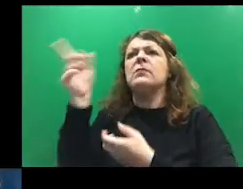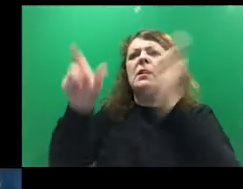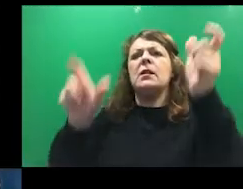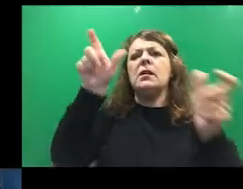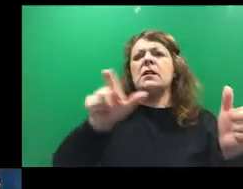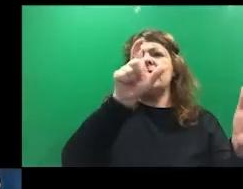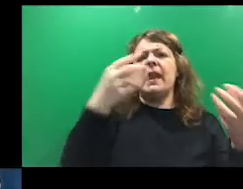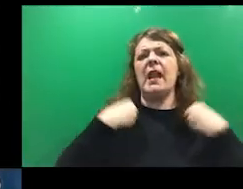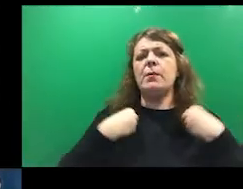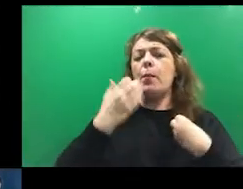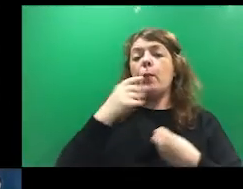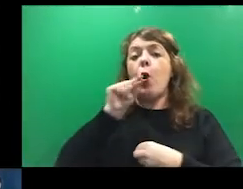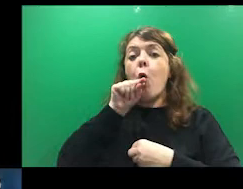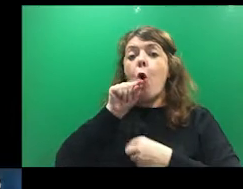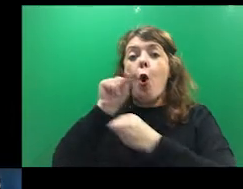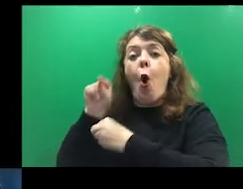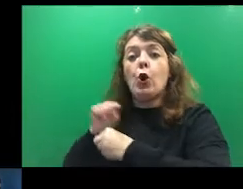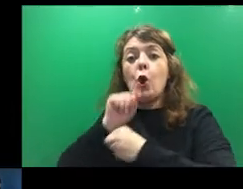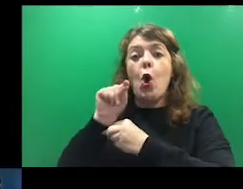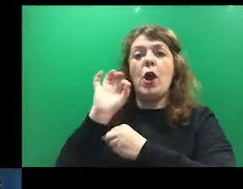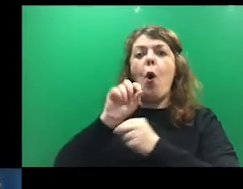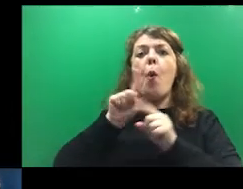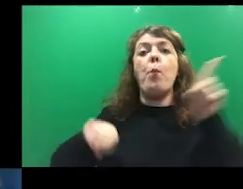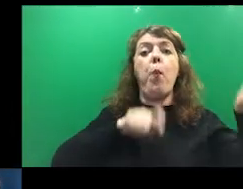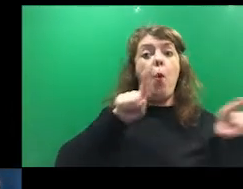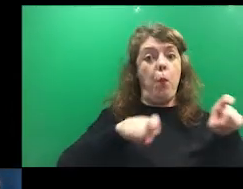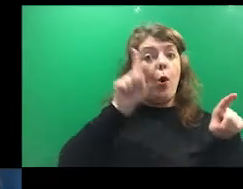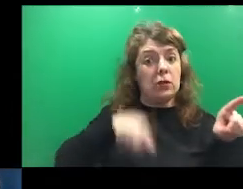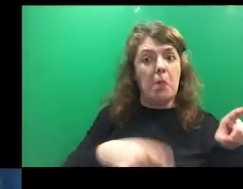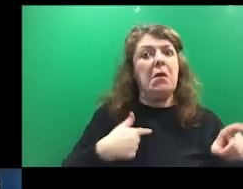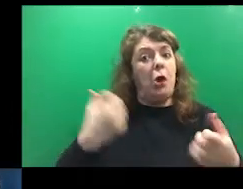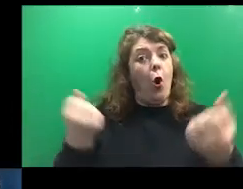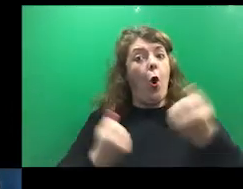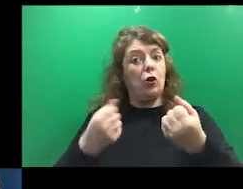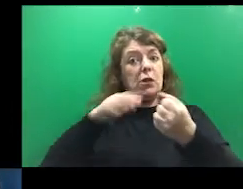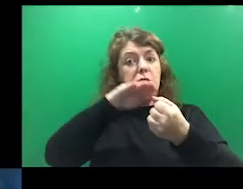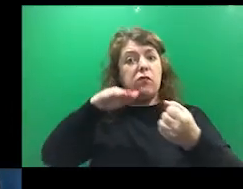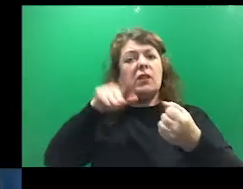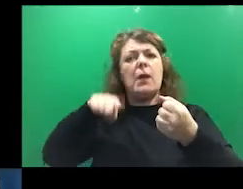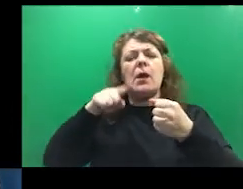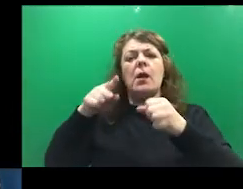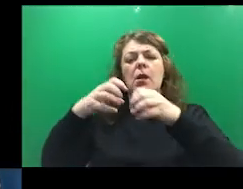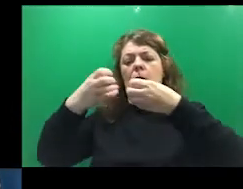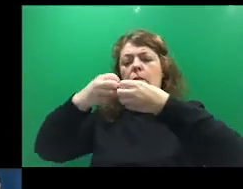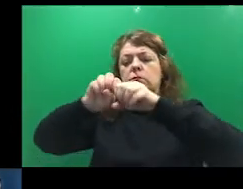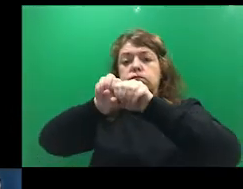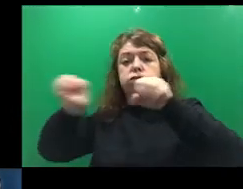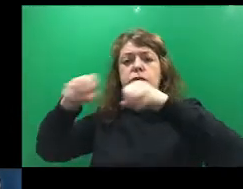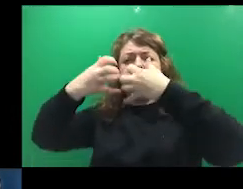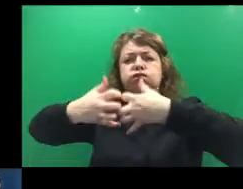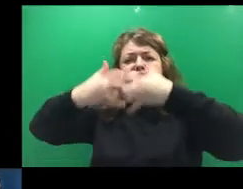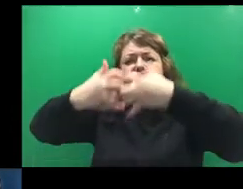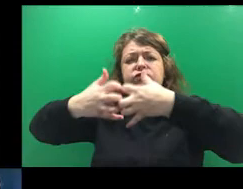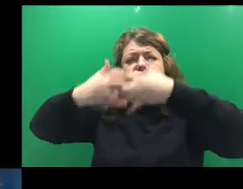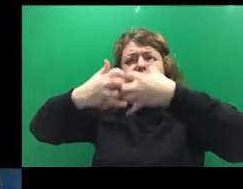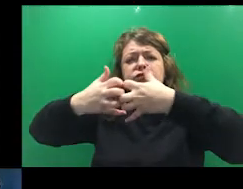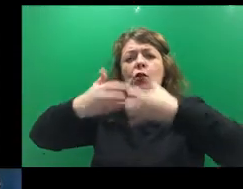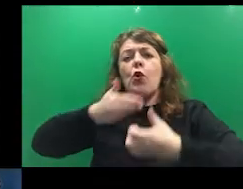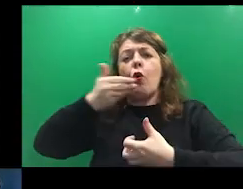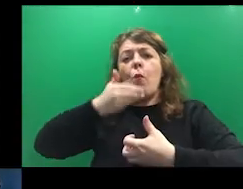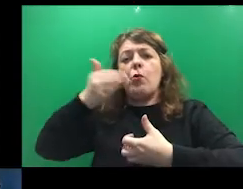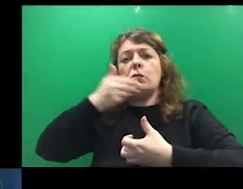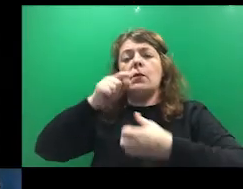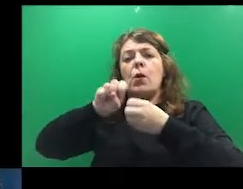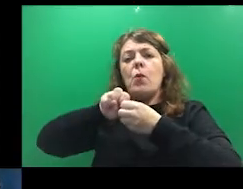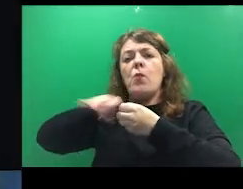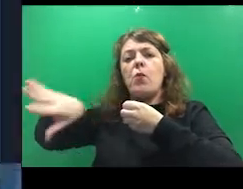también lo generan el resto de seres vivos al respirar, como los gorriones o los pulpos y los coches, porque al funcionar queman combustible y por